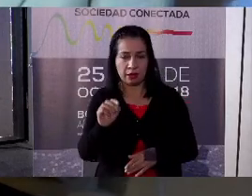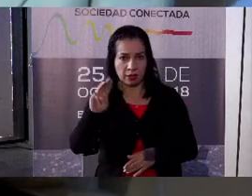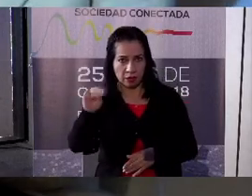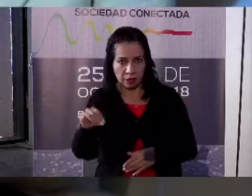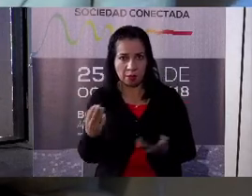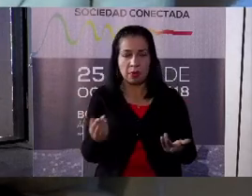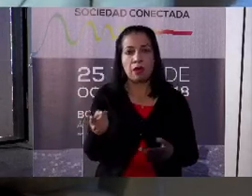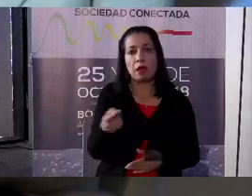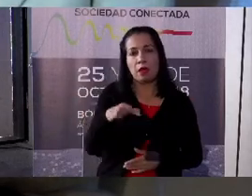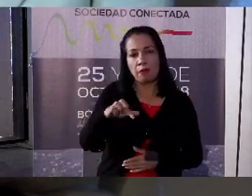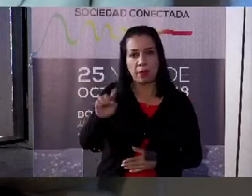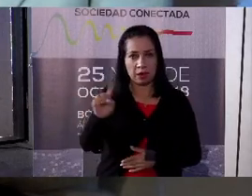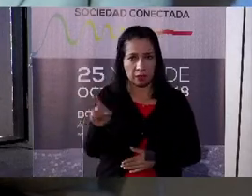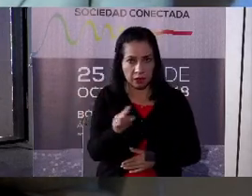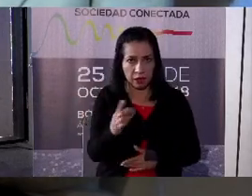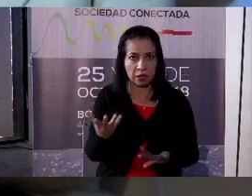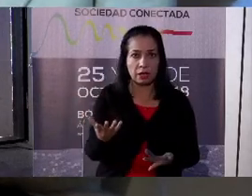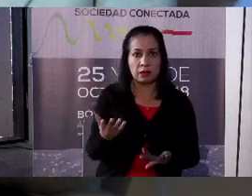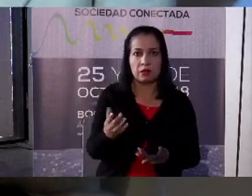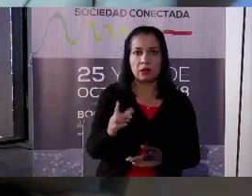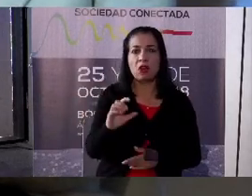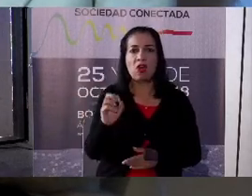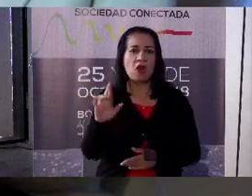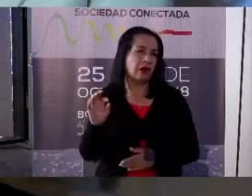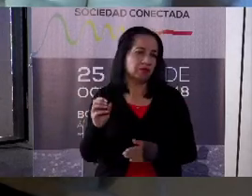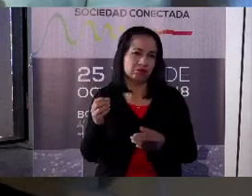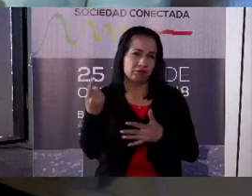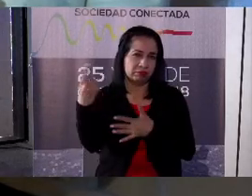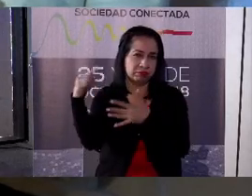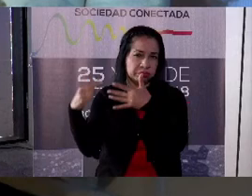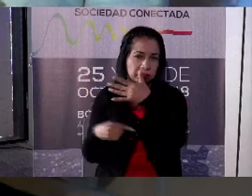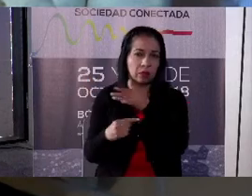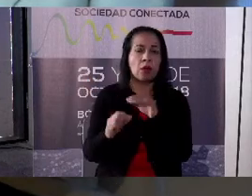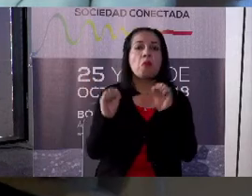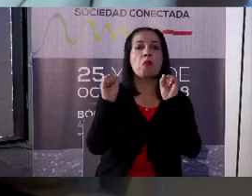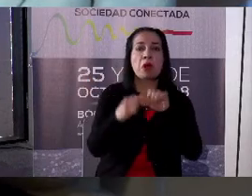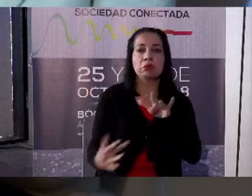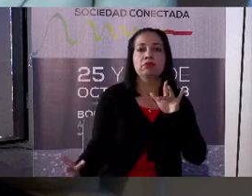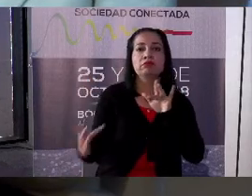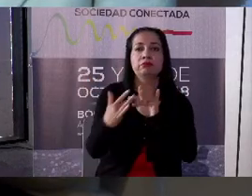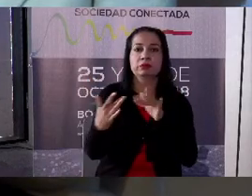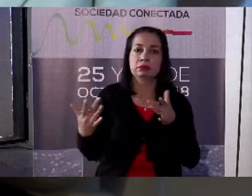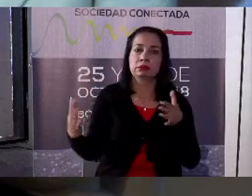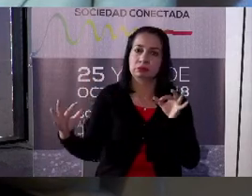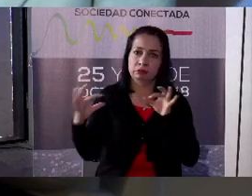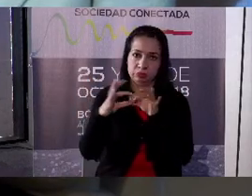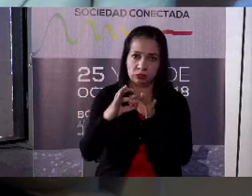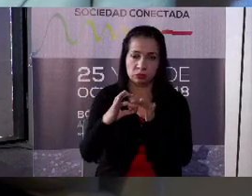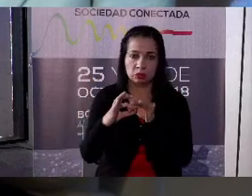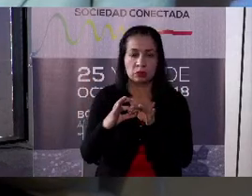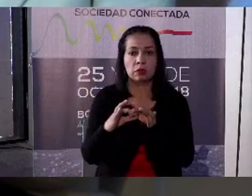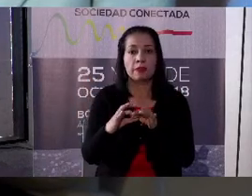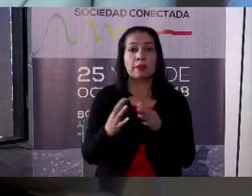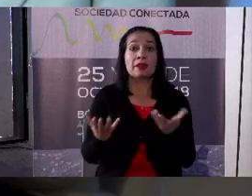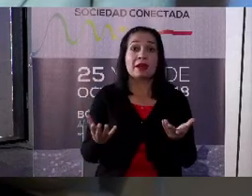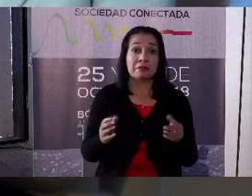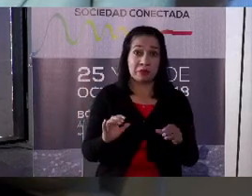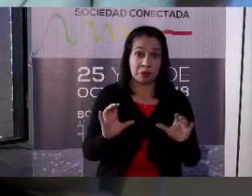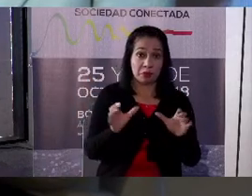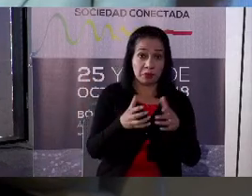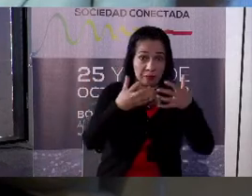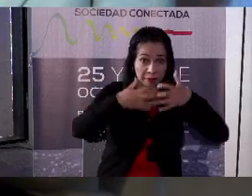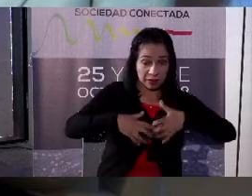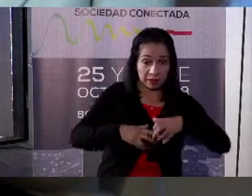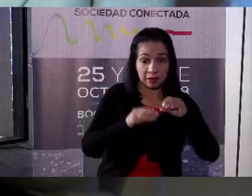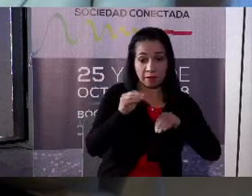GPS sigfox Lora Entonces los fabricantes de módulos ya estaban esperando esto y